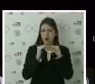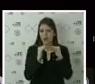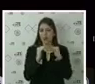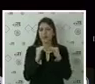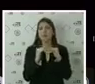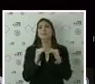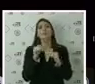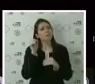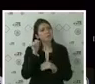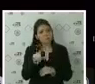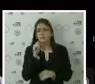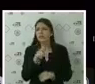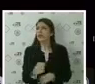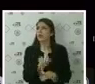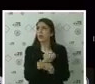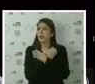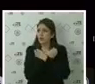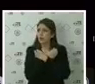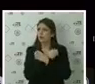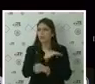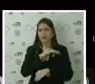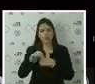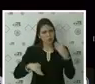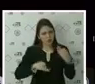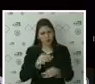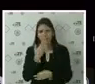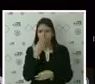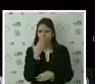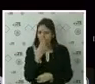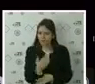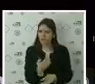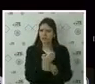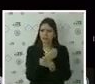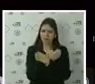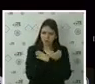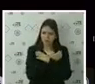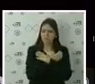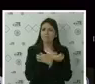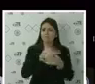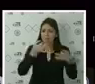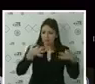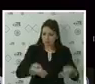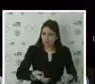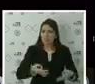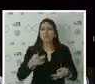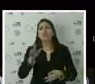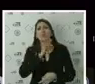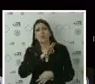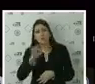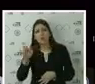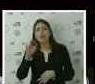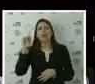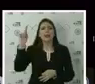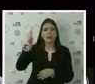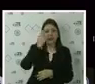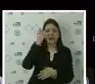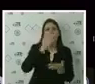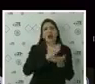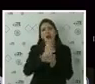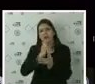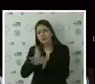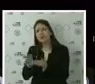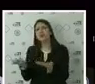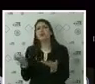misma educación, tenemos que tener todos una educación digna, una educación en la que tengamos acceso a las tecnologías, tengamos acceso al